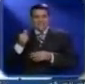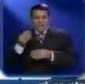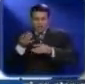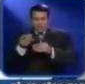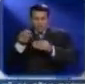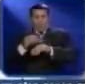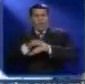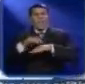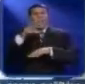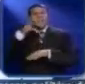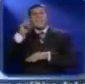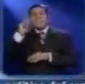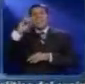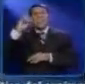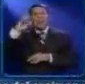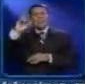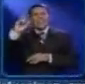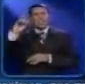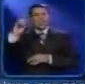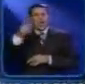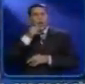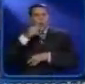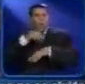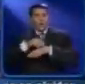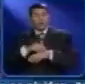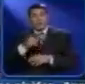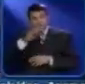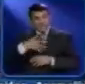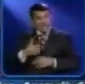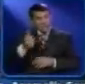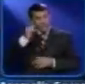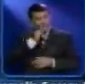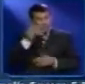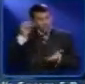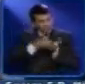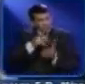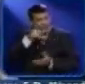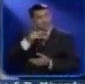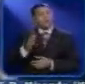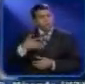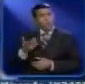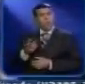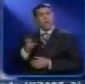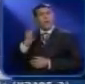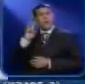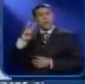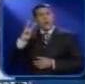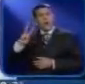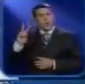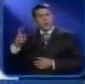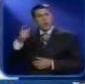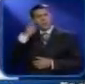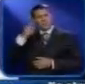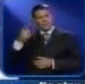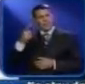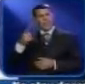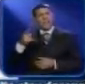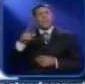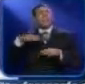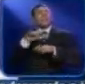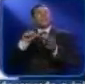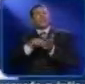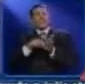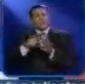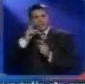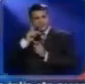un nivel de hidratación distinto. Si quiere volver a ver estas informaciones, consulte la página web de El Observador en la dirección